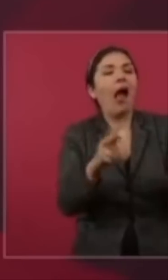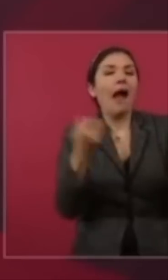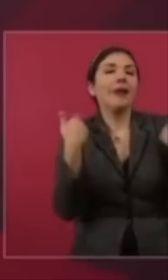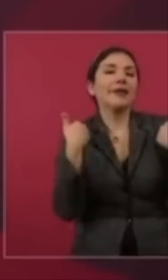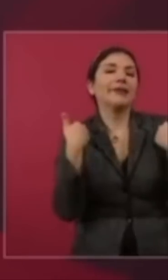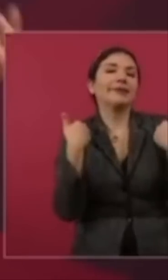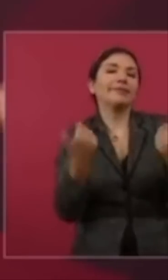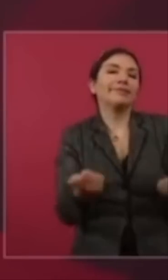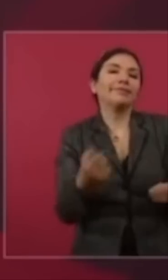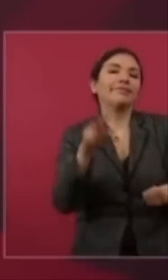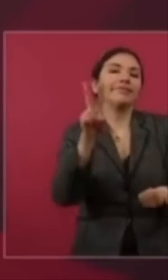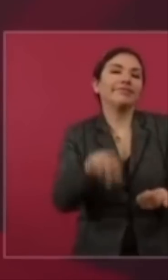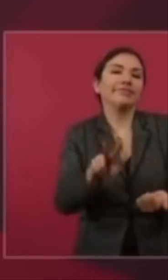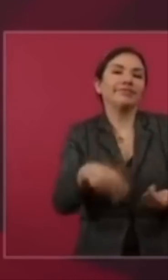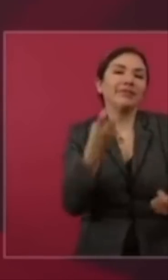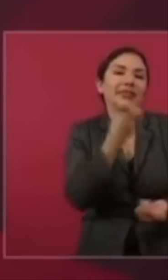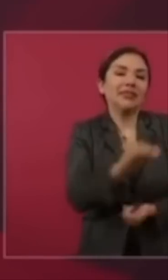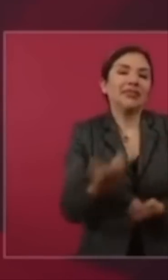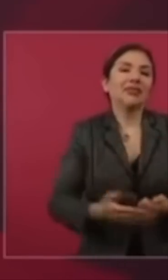¿no?, que